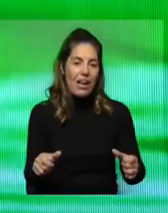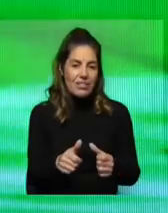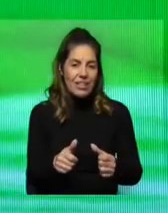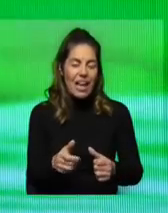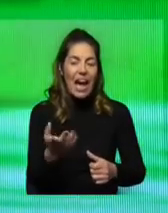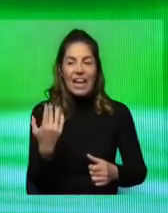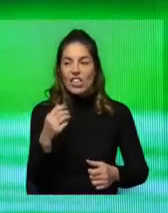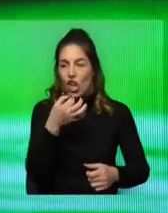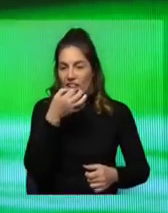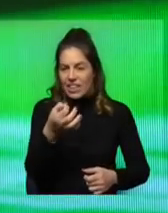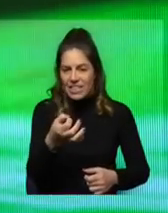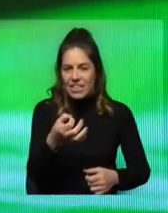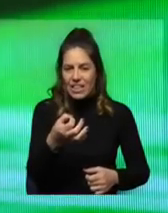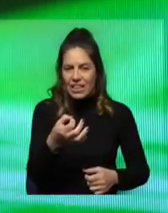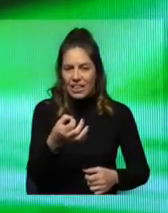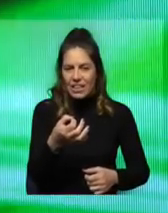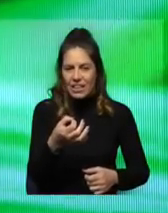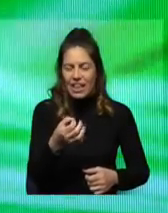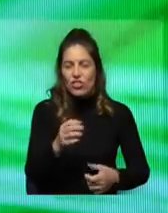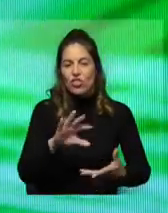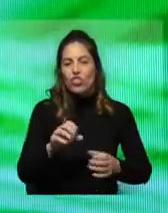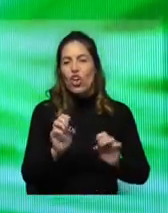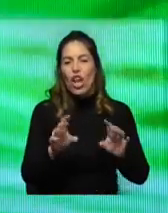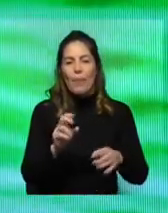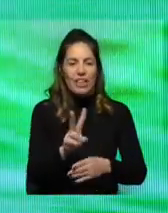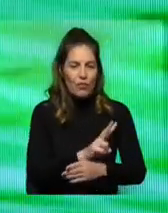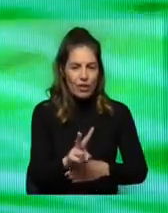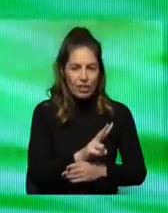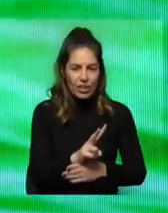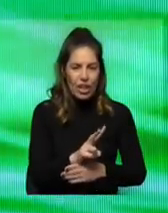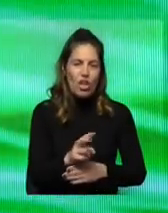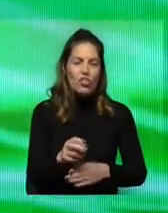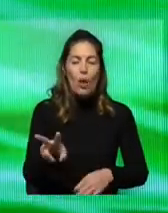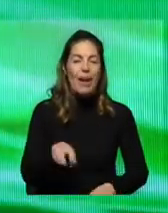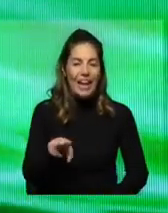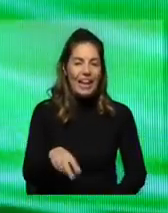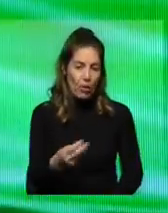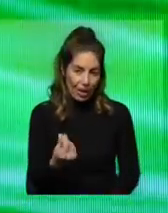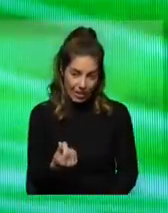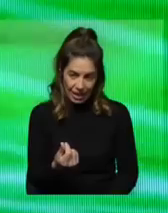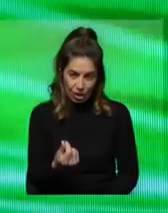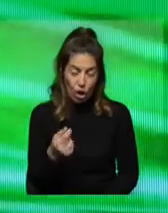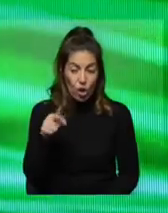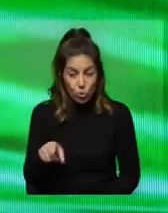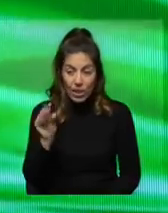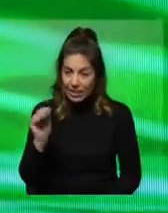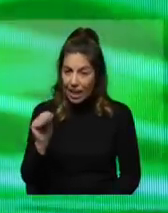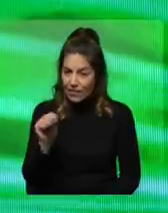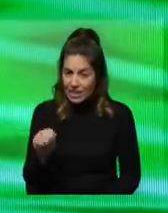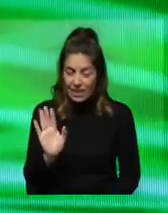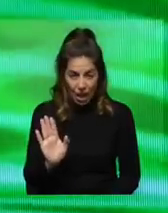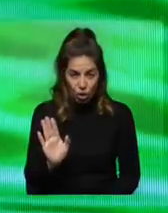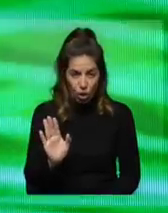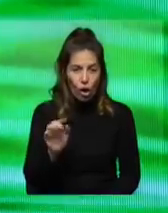es es un agente fiscalizador y economicista nada más que para quitar dinero si usted está advertido y está